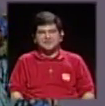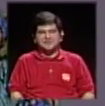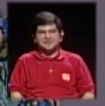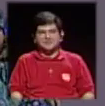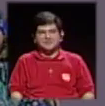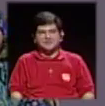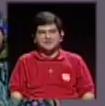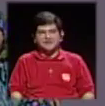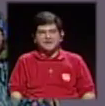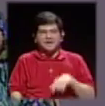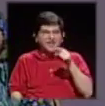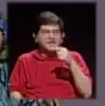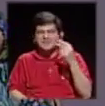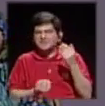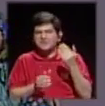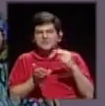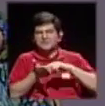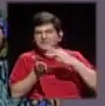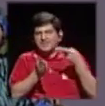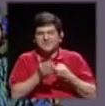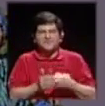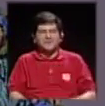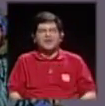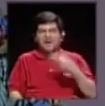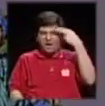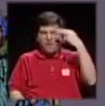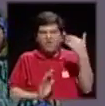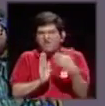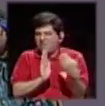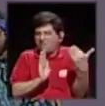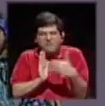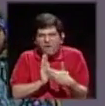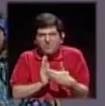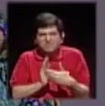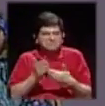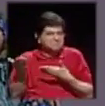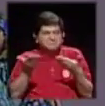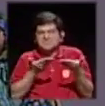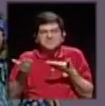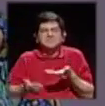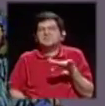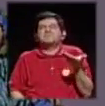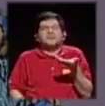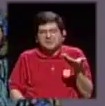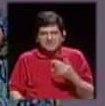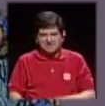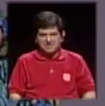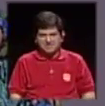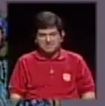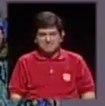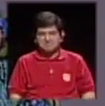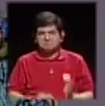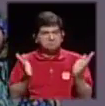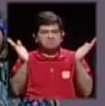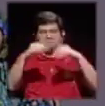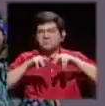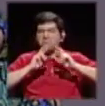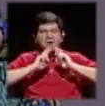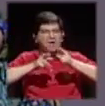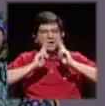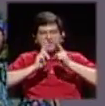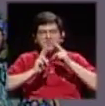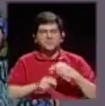como manchar su honor, dicen ellas, pues, ¿verdad? Entonces, ¿de qué sirve darlo a conocer si no hay